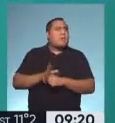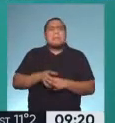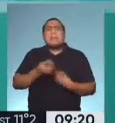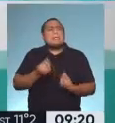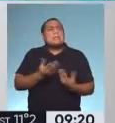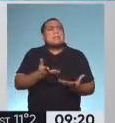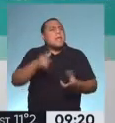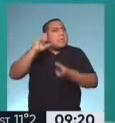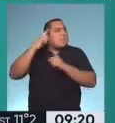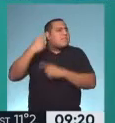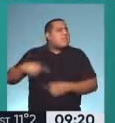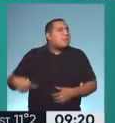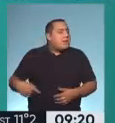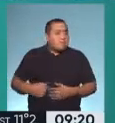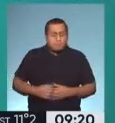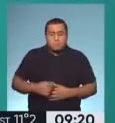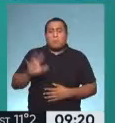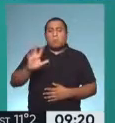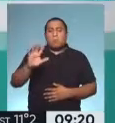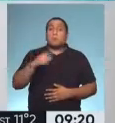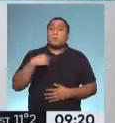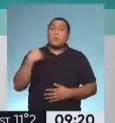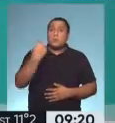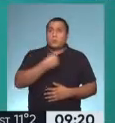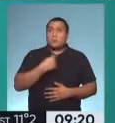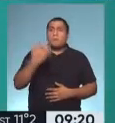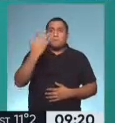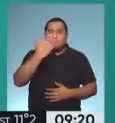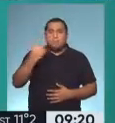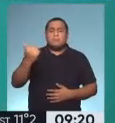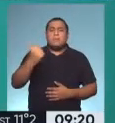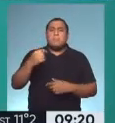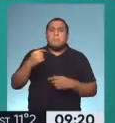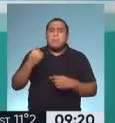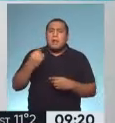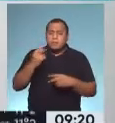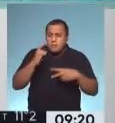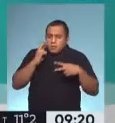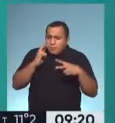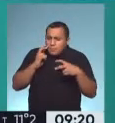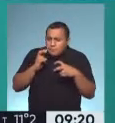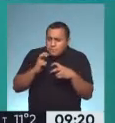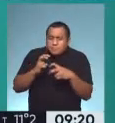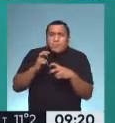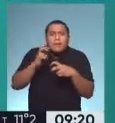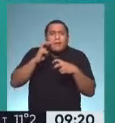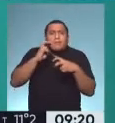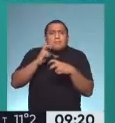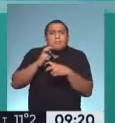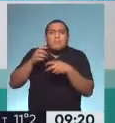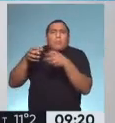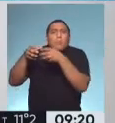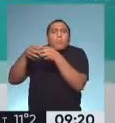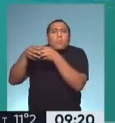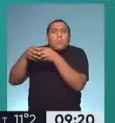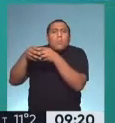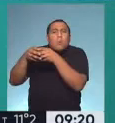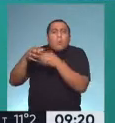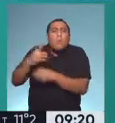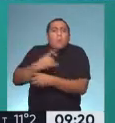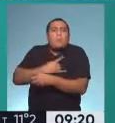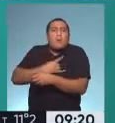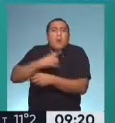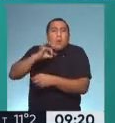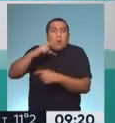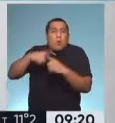bueno nosotros en primer lugar fuimos convocados para una investigación a través del grupo de la universidad de